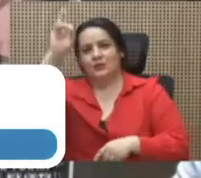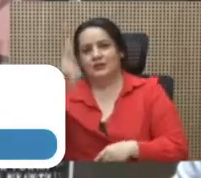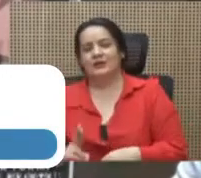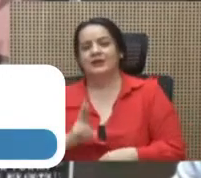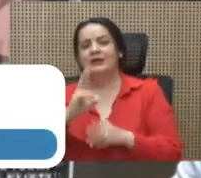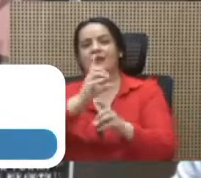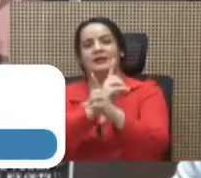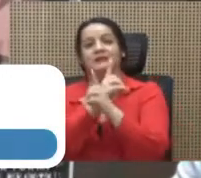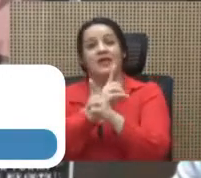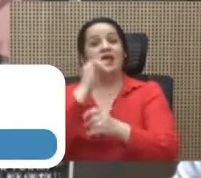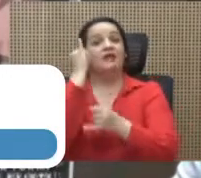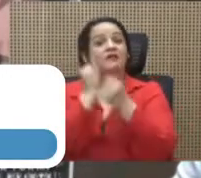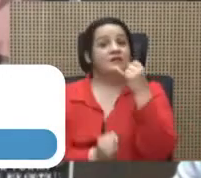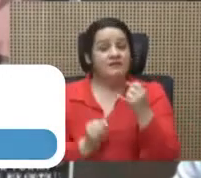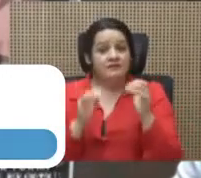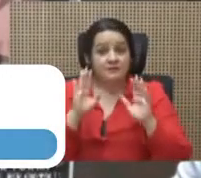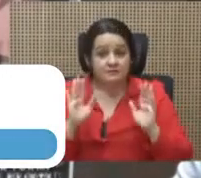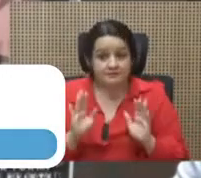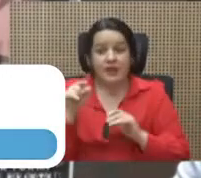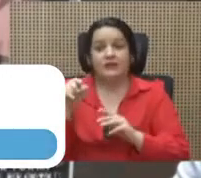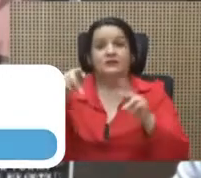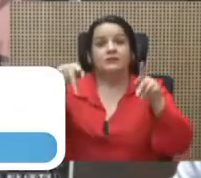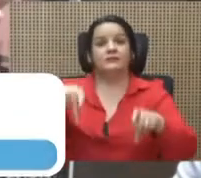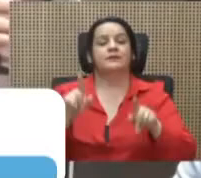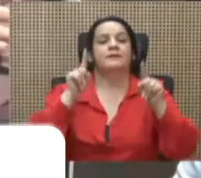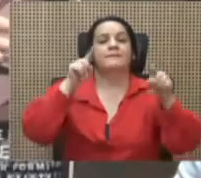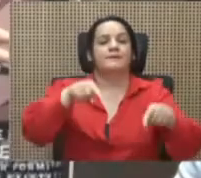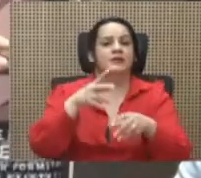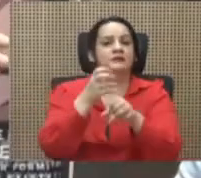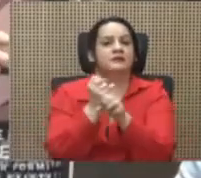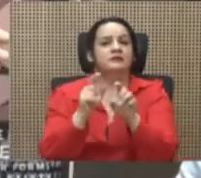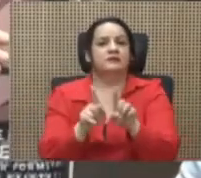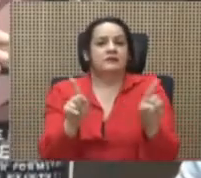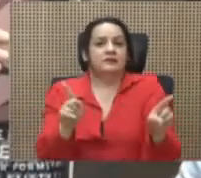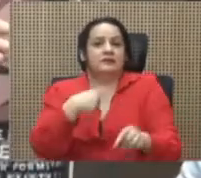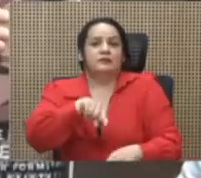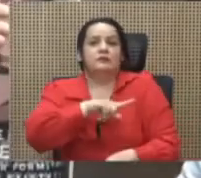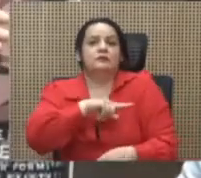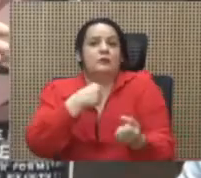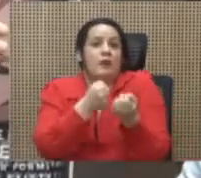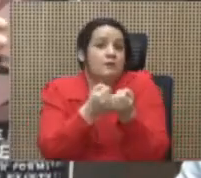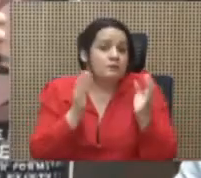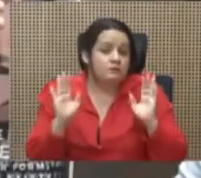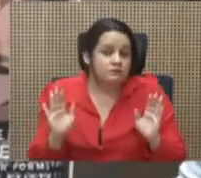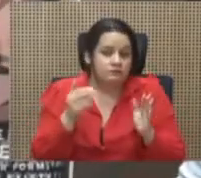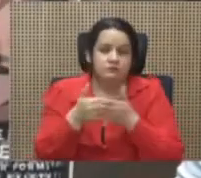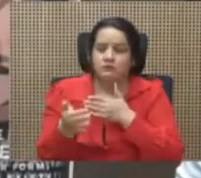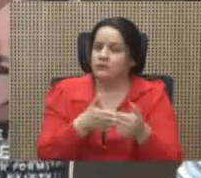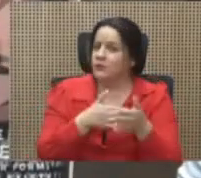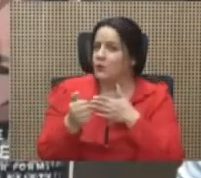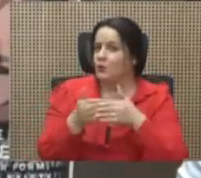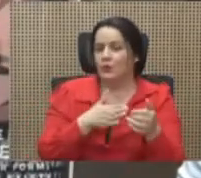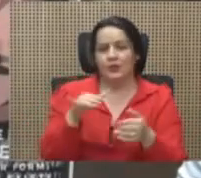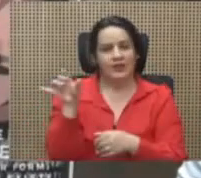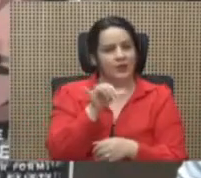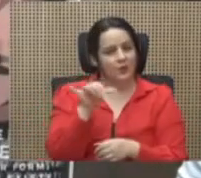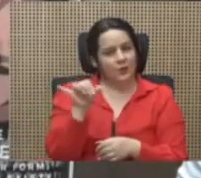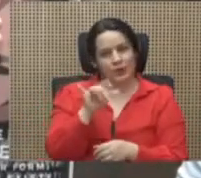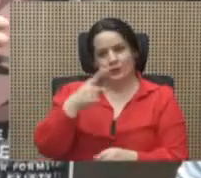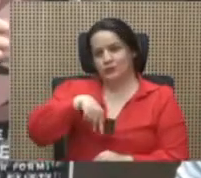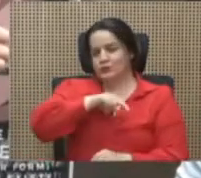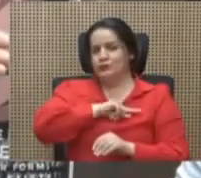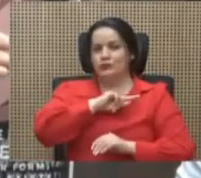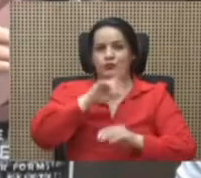si al final esa persona será distinta la que nosotros apoyemos no importa igual estaremos pendientes